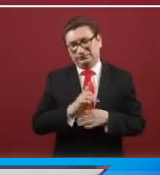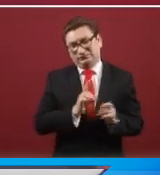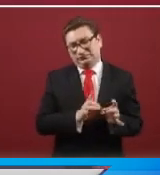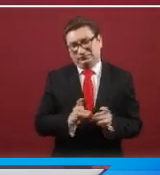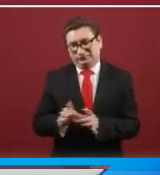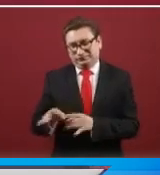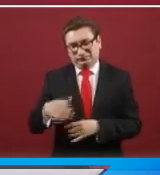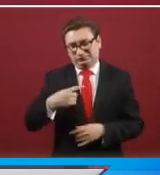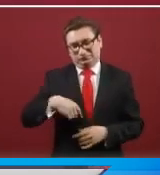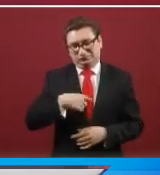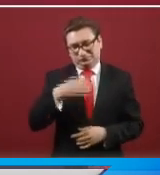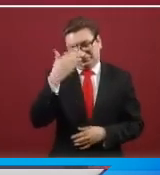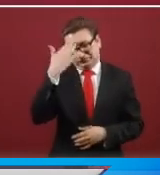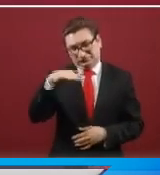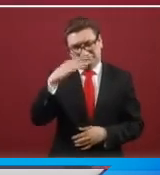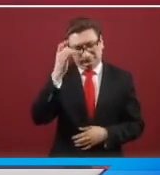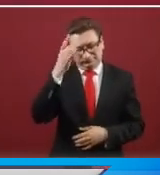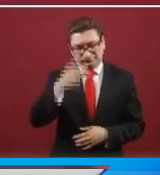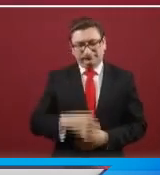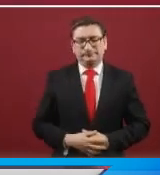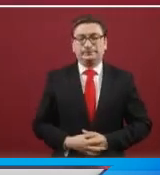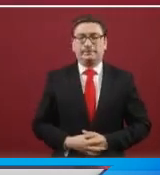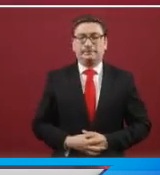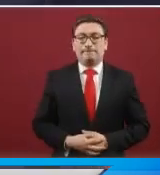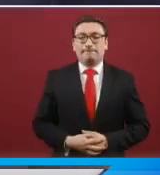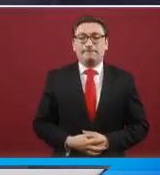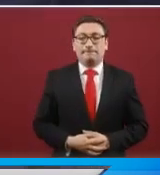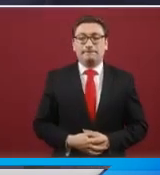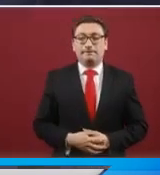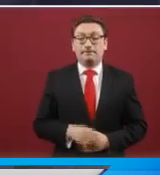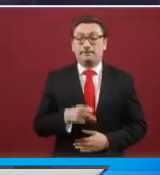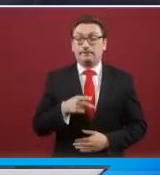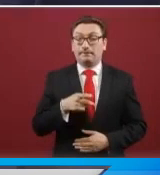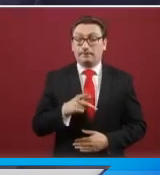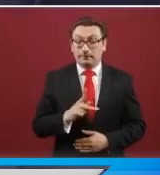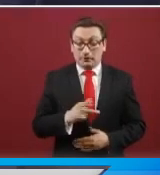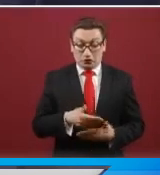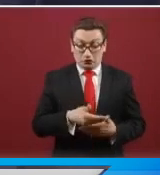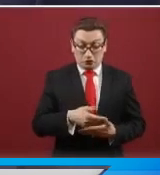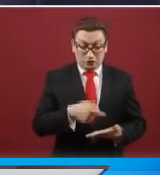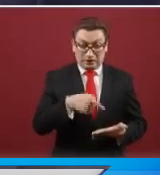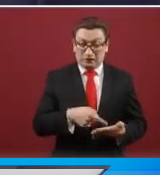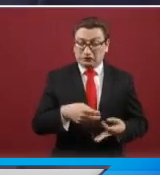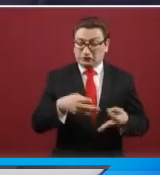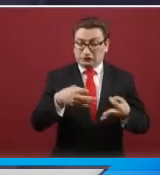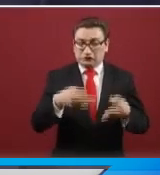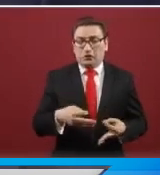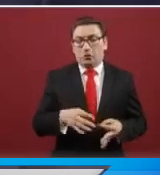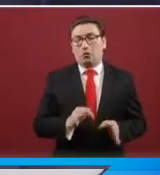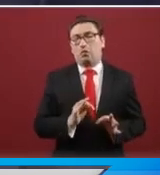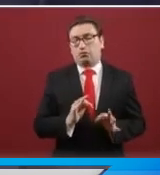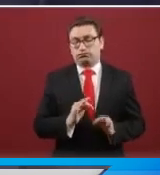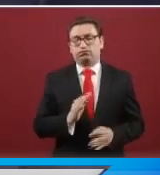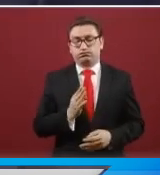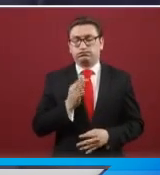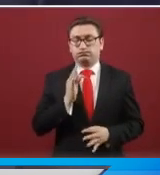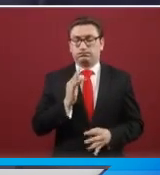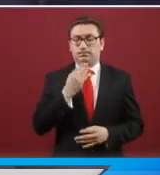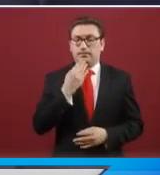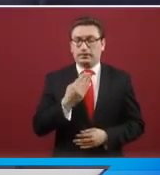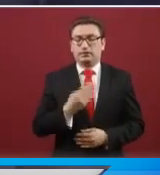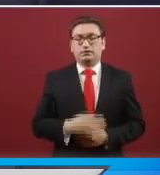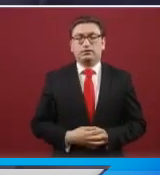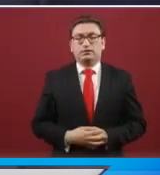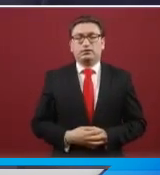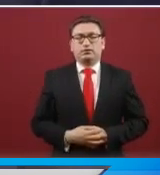política de austeridad se utilizarán para fortalecer programas sociales y también para compensar lo que se dejará de recibir por la disminución de derechos de